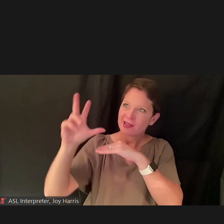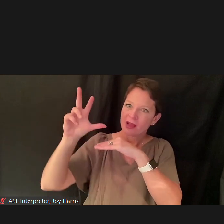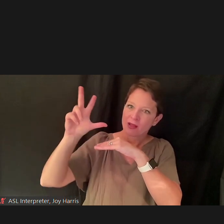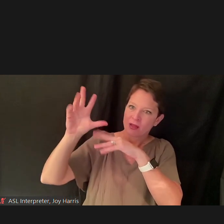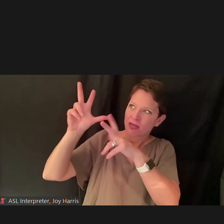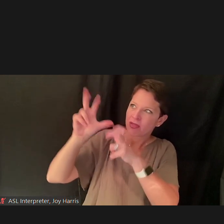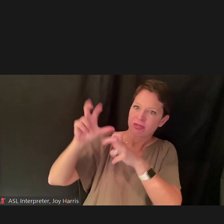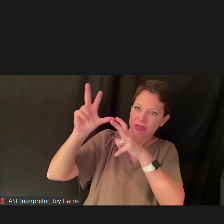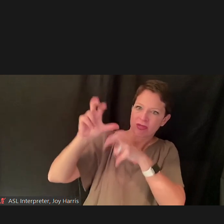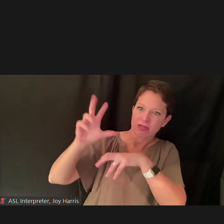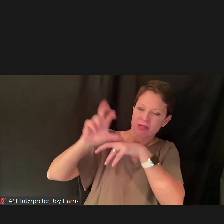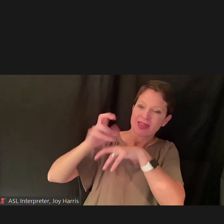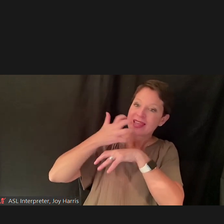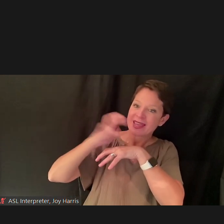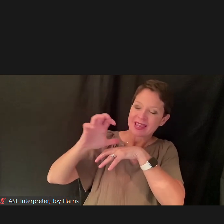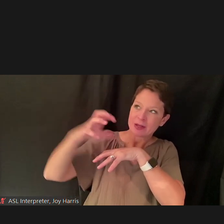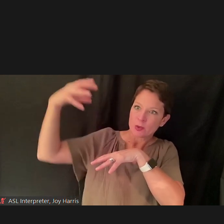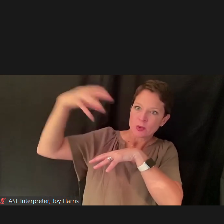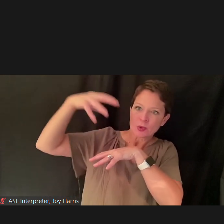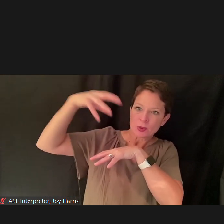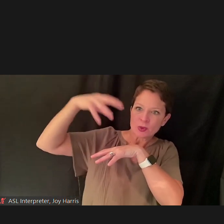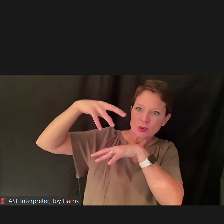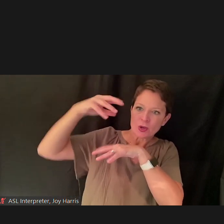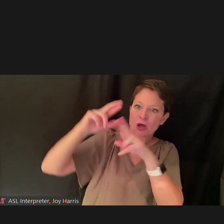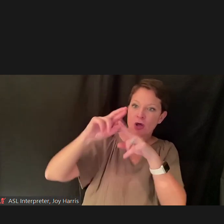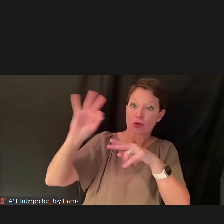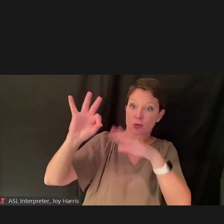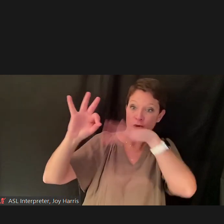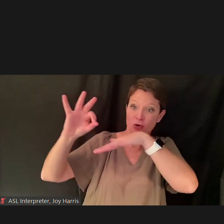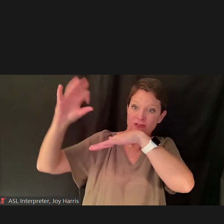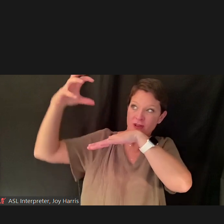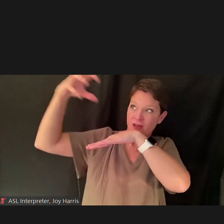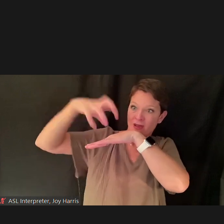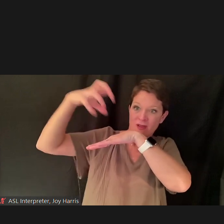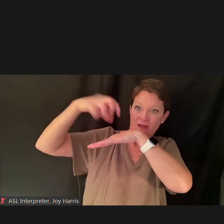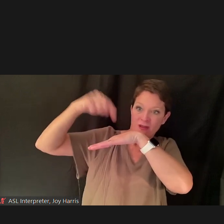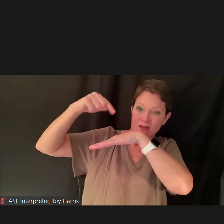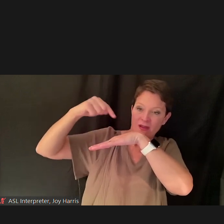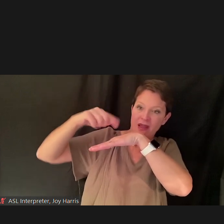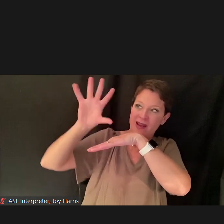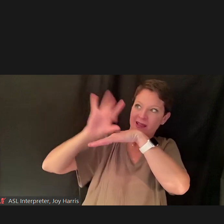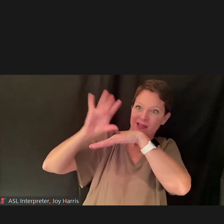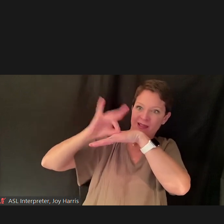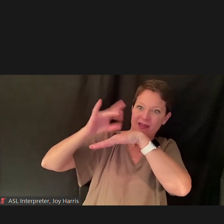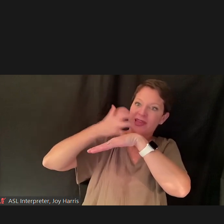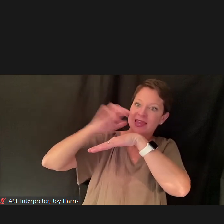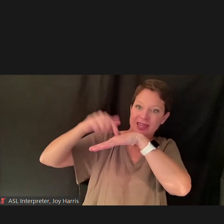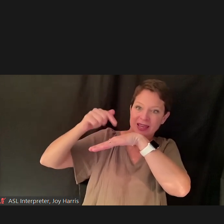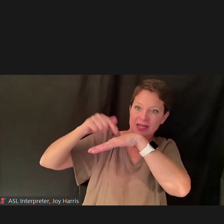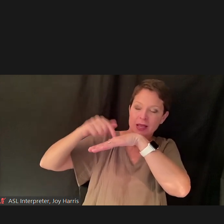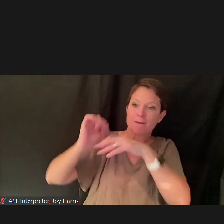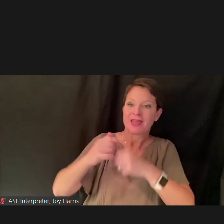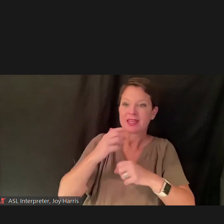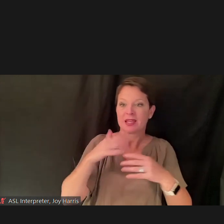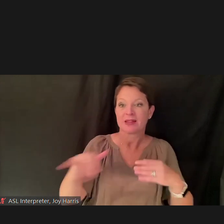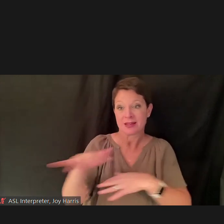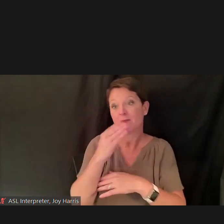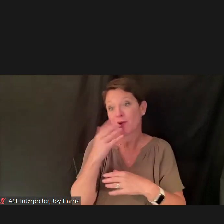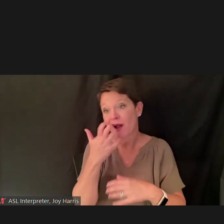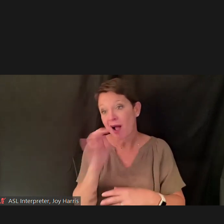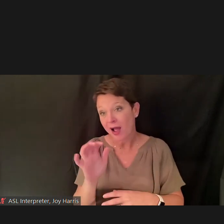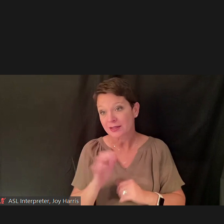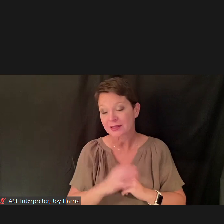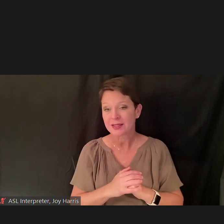tienen techos oscuros, negros, y esto absorbe mucho más calor, haciendo que ese vecindario sea